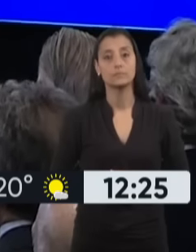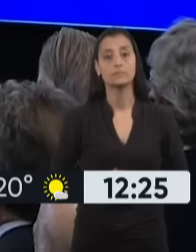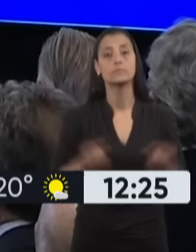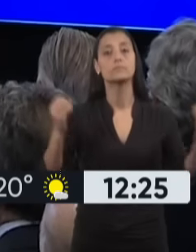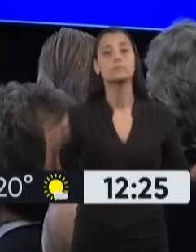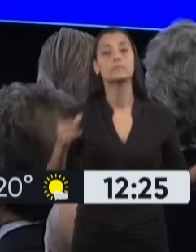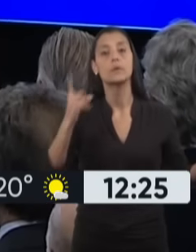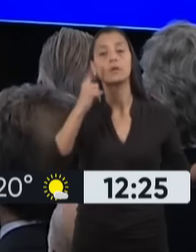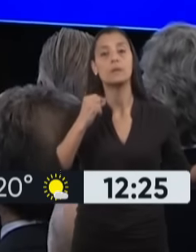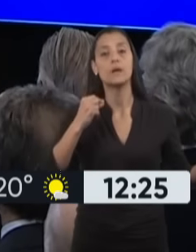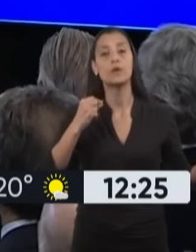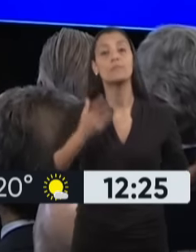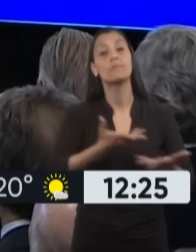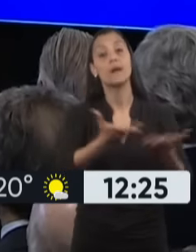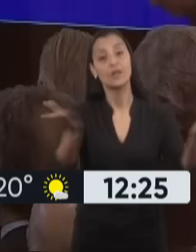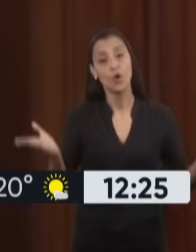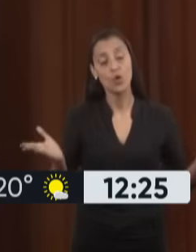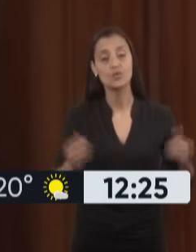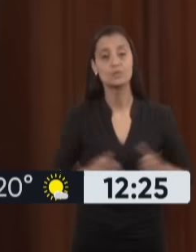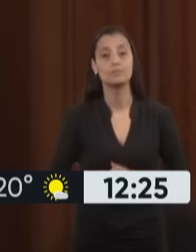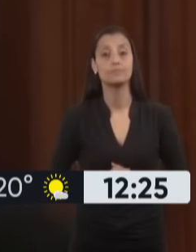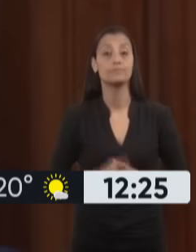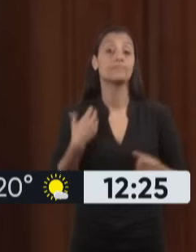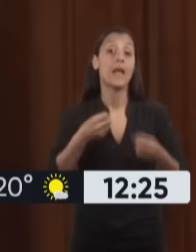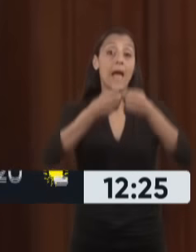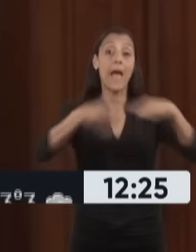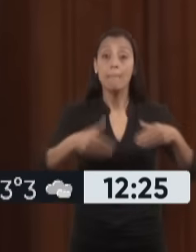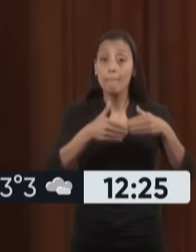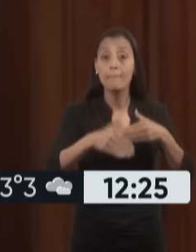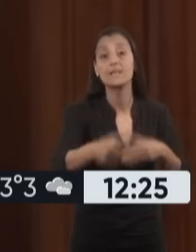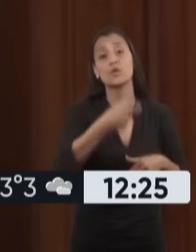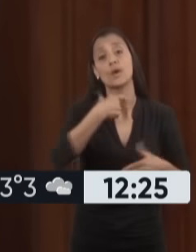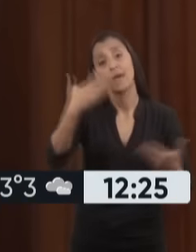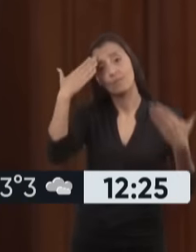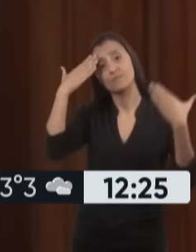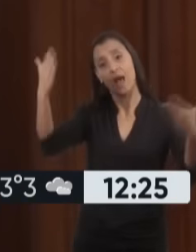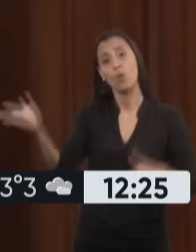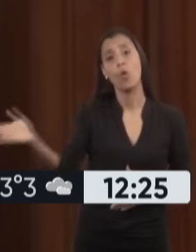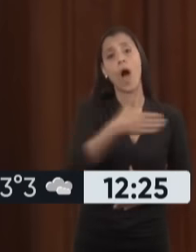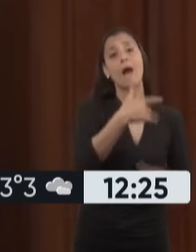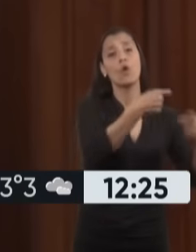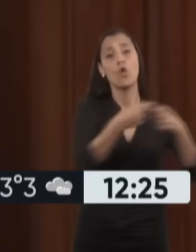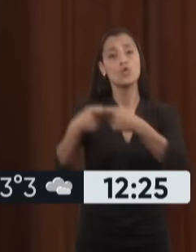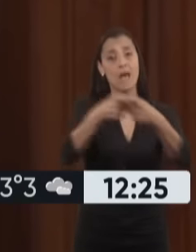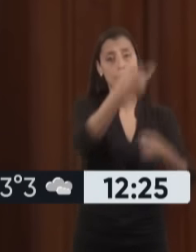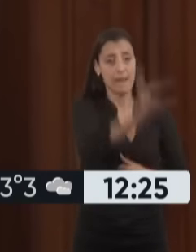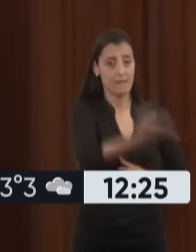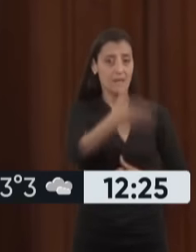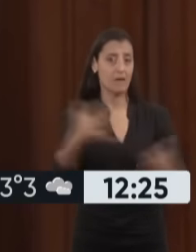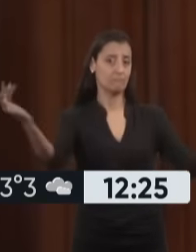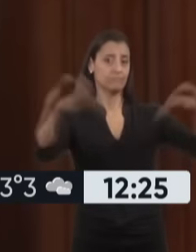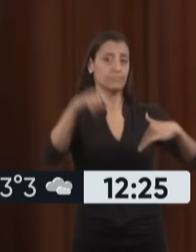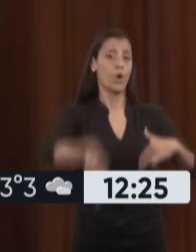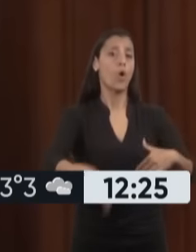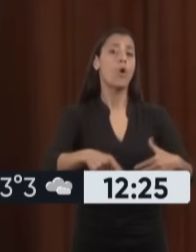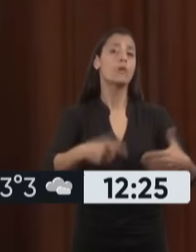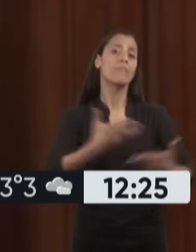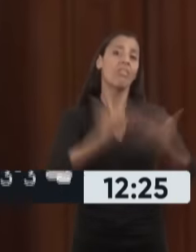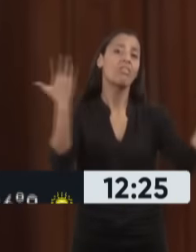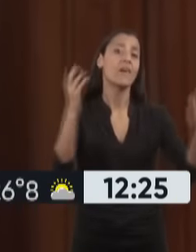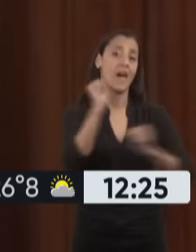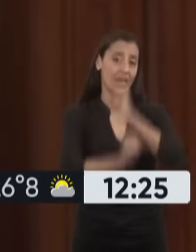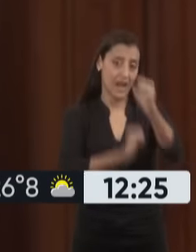Buenos días a todos. Para comenzar, quiero saludar a todos los empresarios aquí presentes en su día